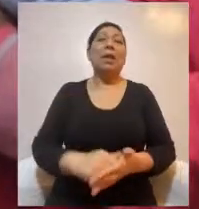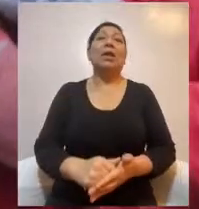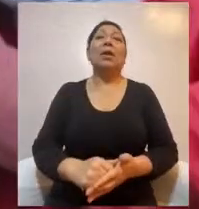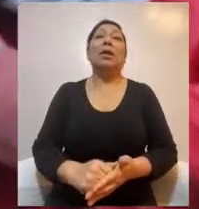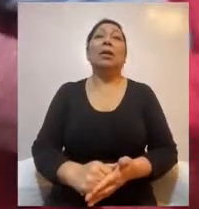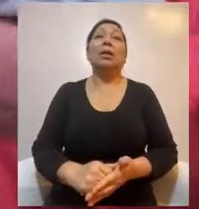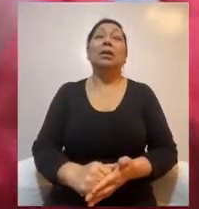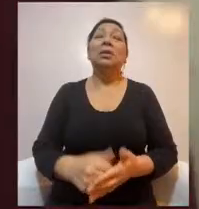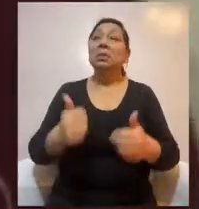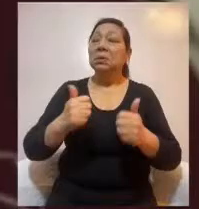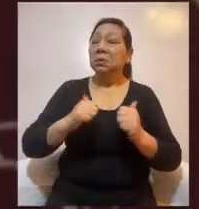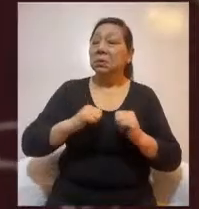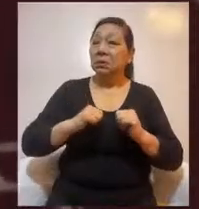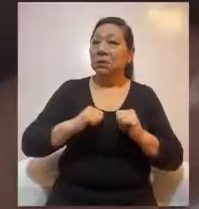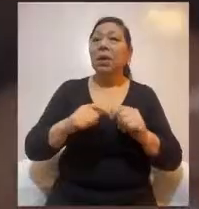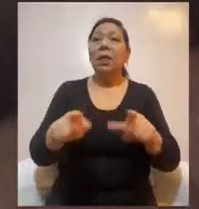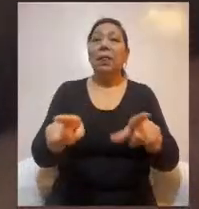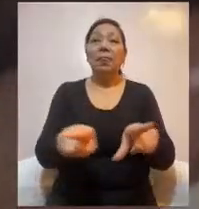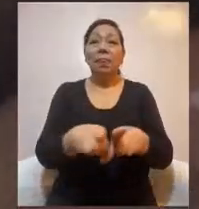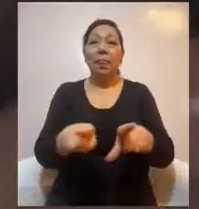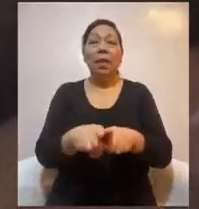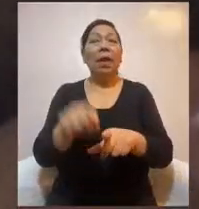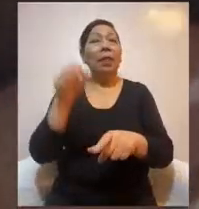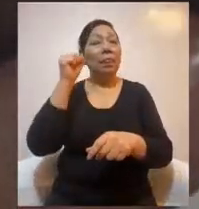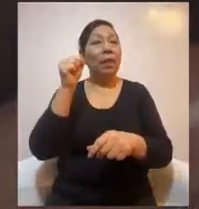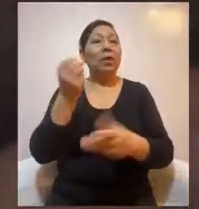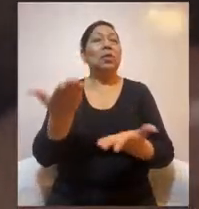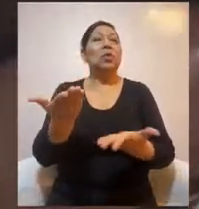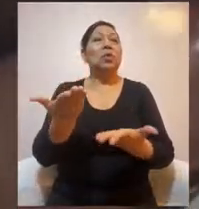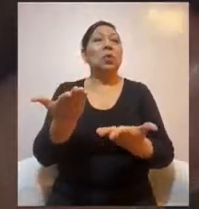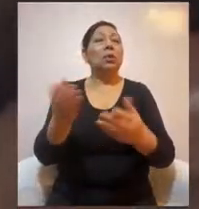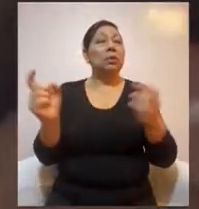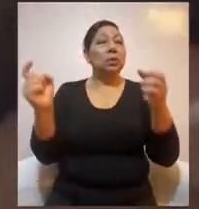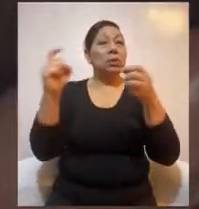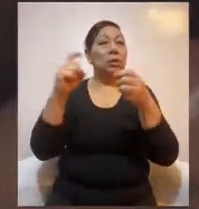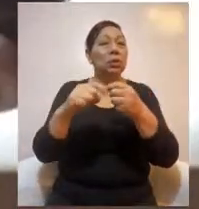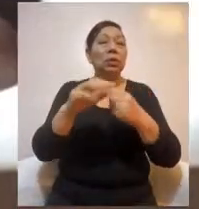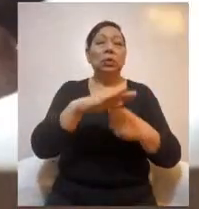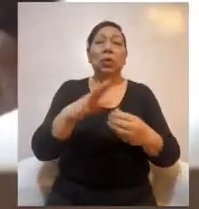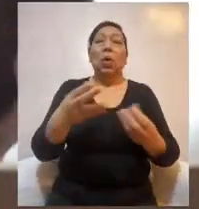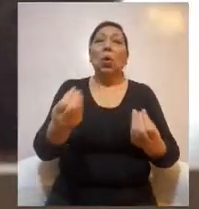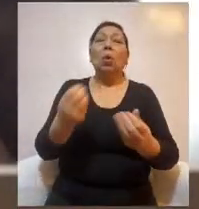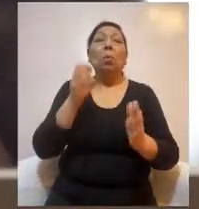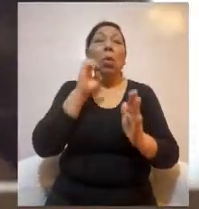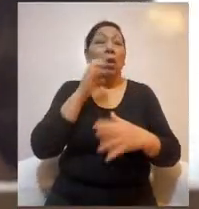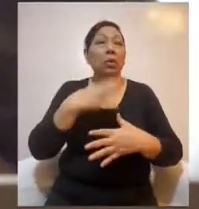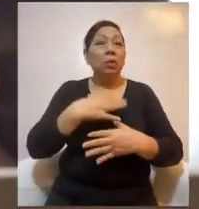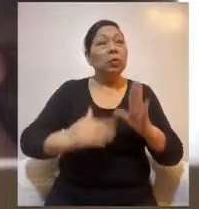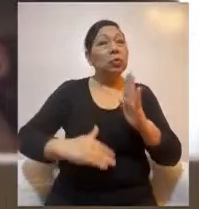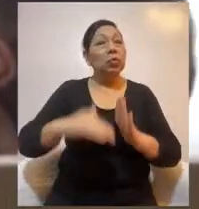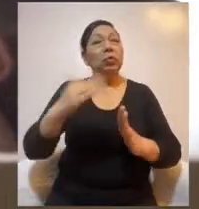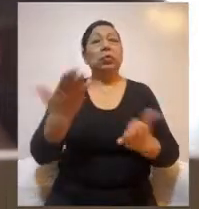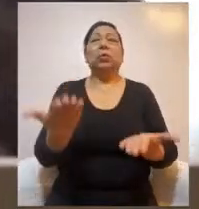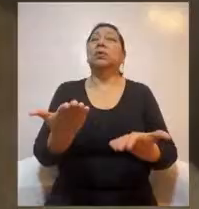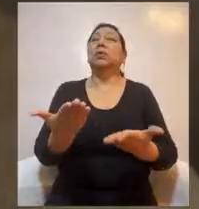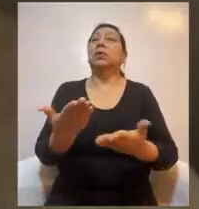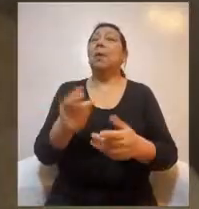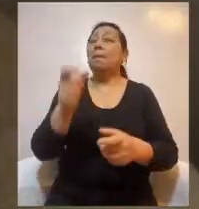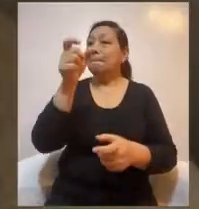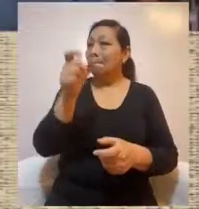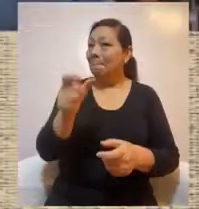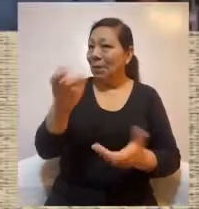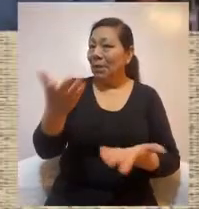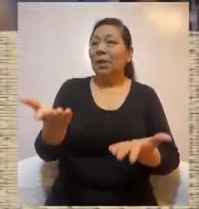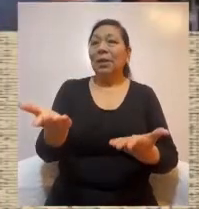personalidad, al descanso y evidentemente también a derechos asociados o vinculados con el menor, ¿no?, como el interés superior del niño, su